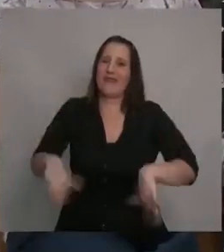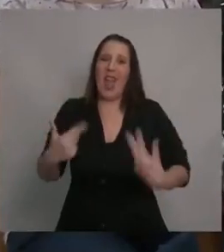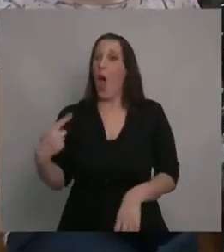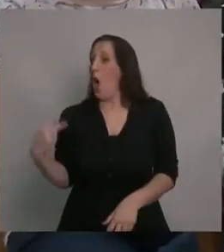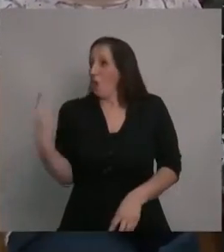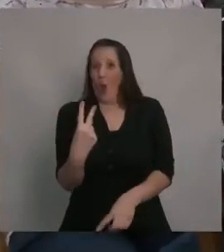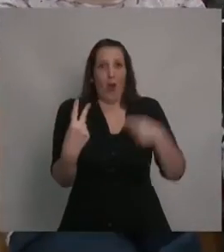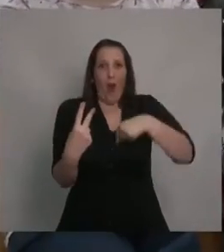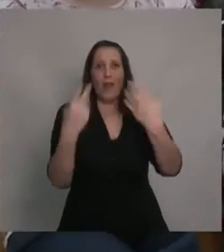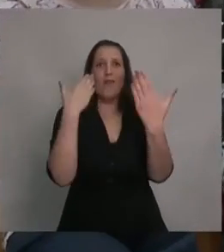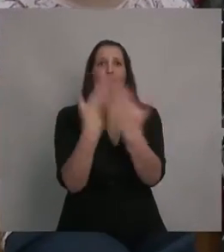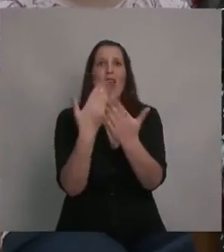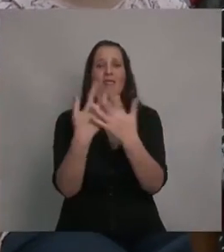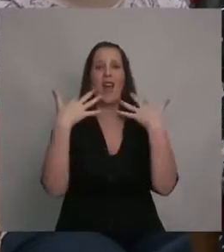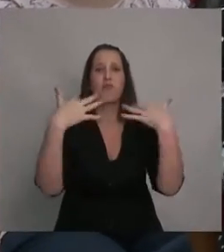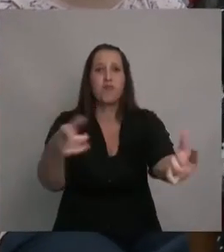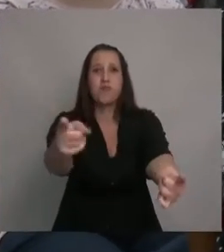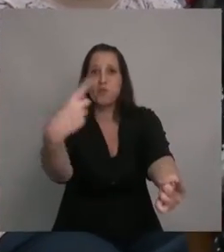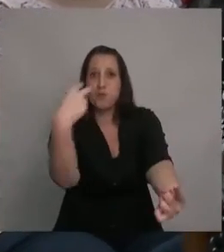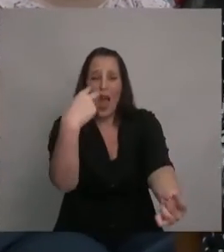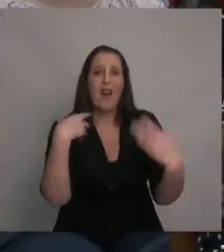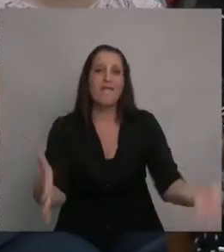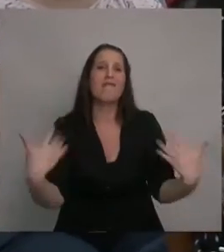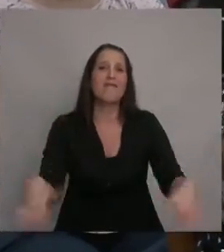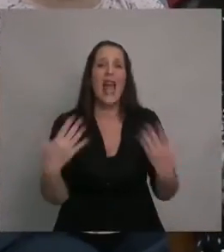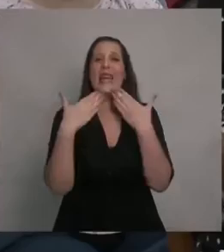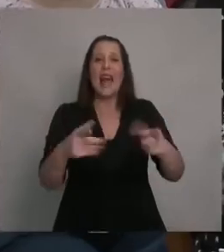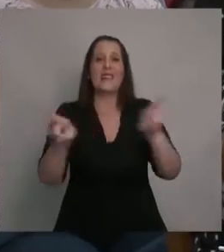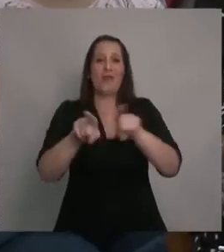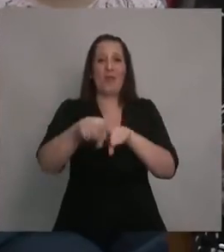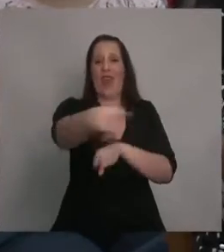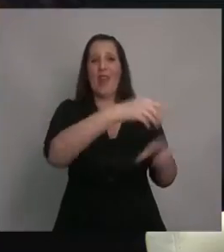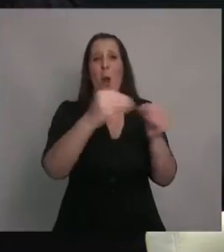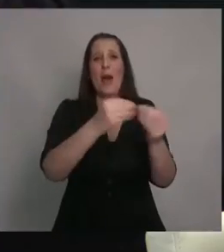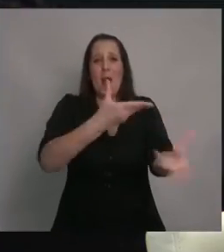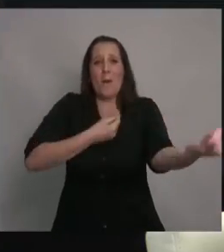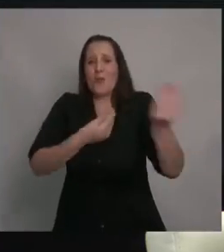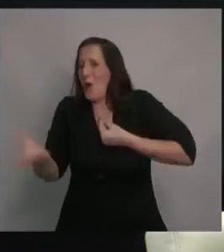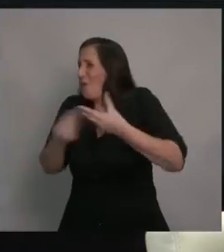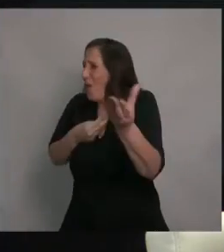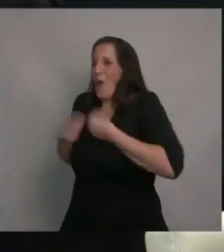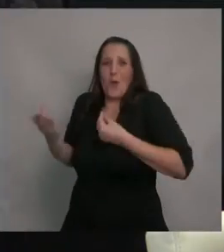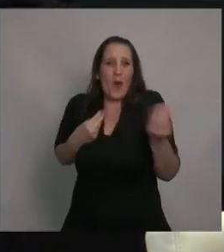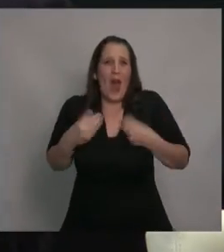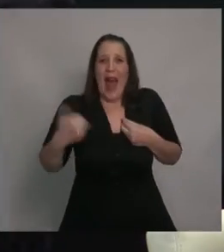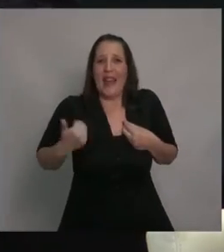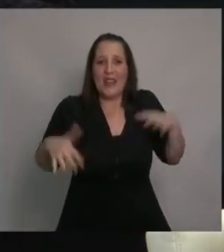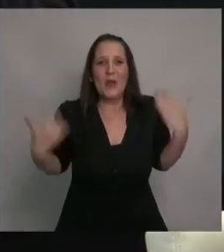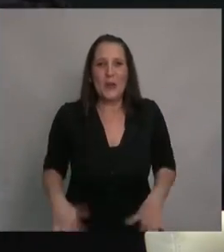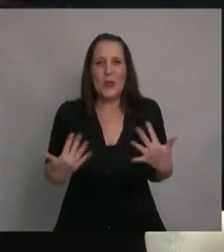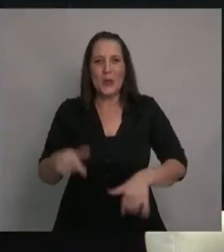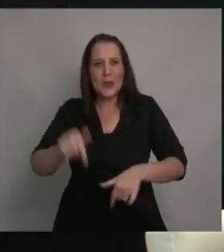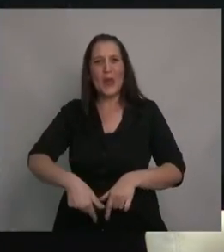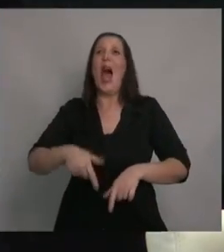estamos hablando ante ustedes, se debe a la solidaridad de muchas compañeras y compañeros, muchos de ellos argentinos, de aquí,